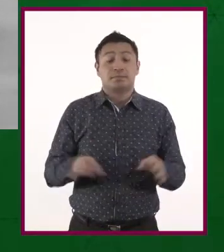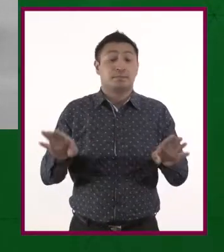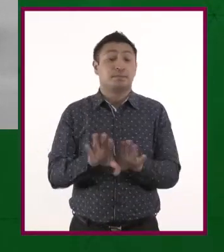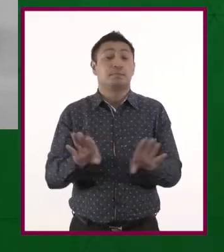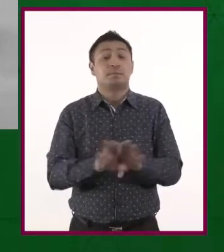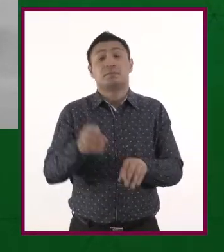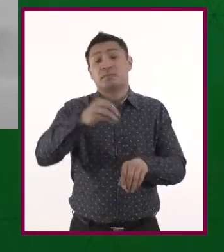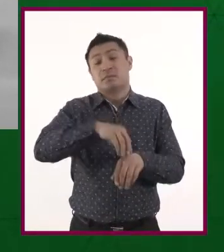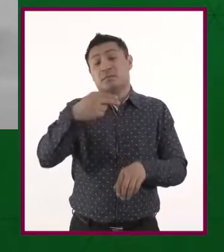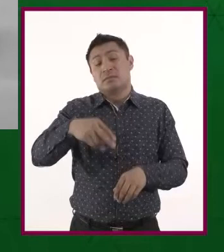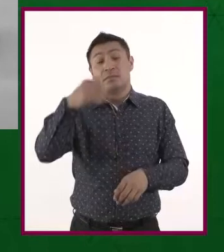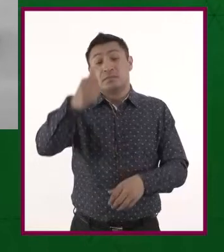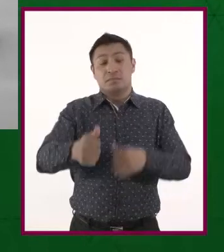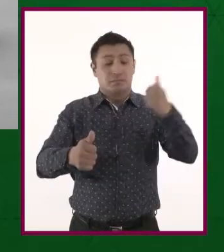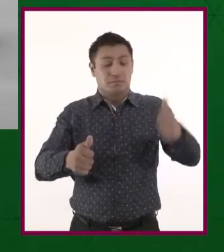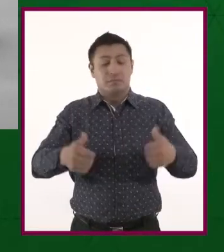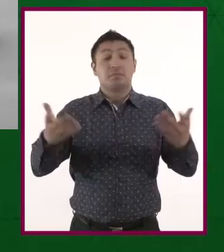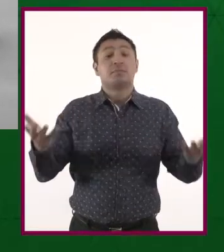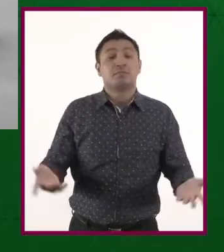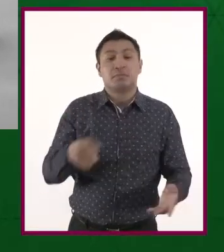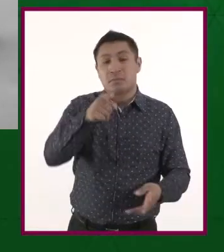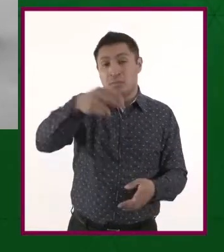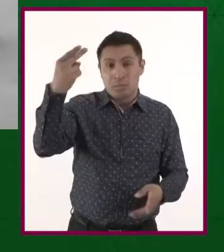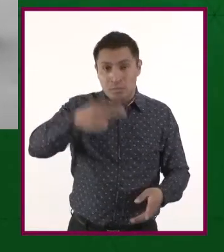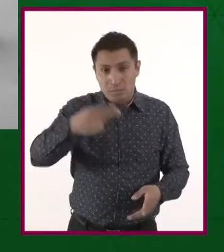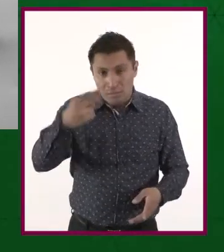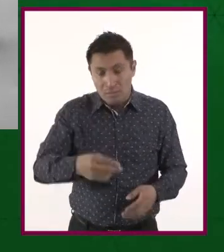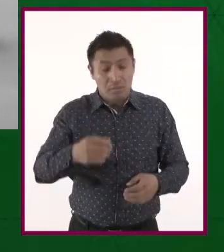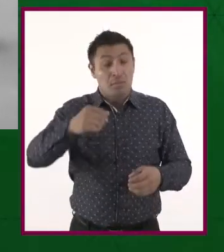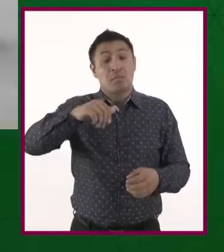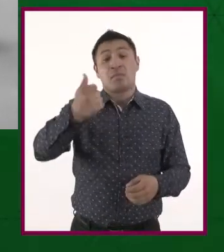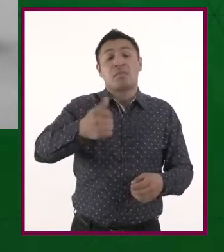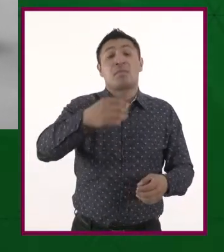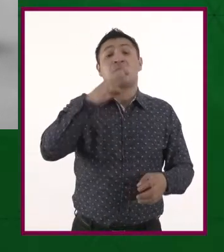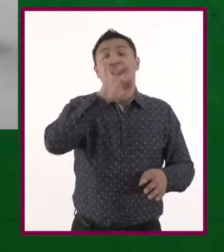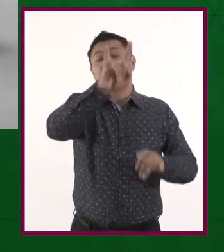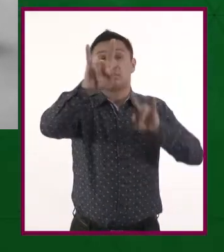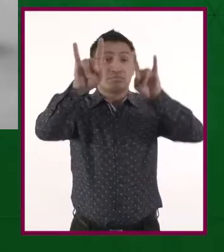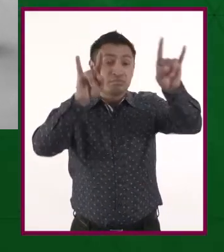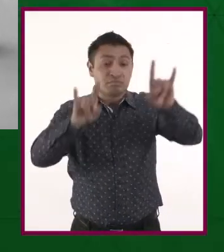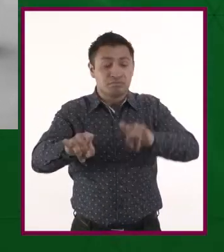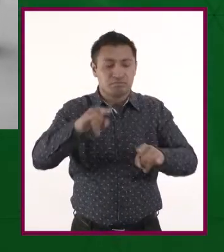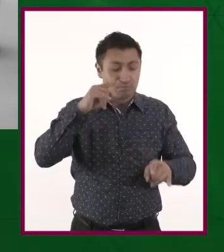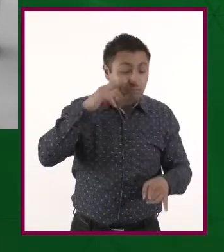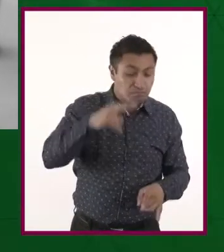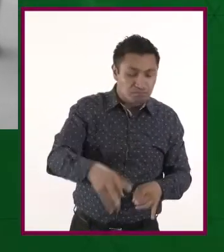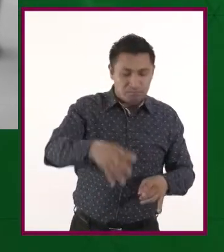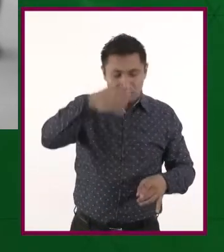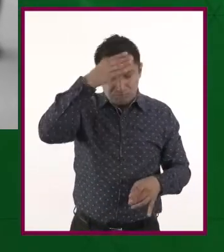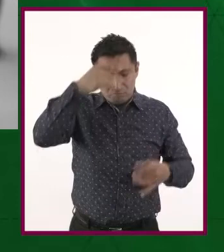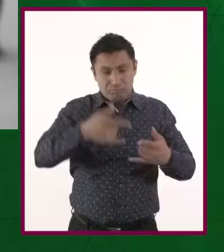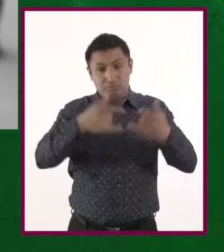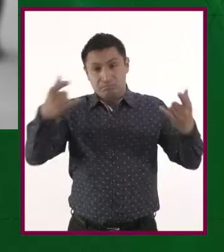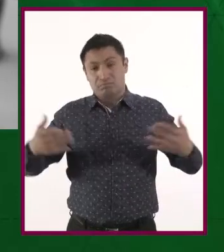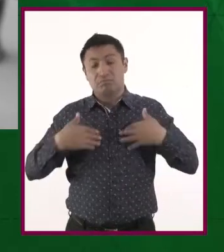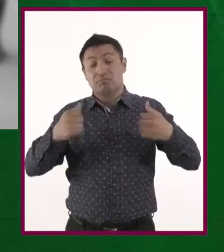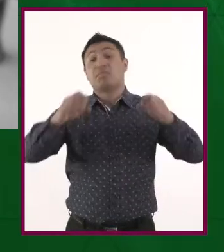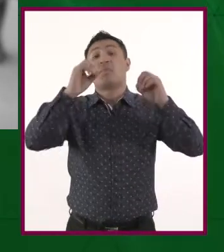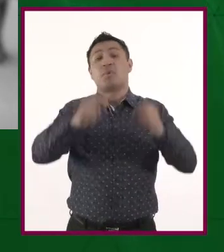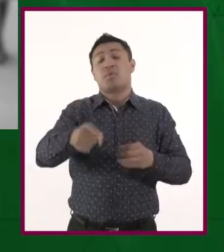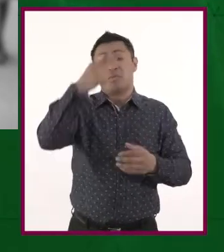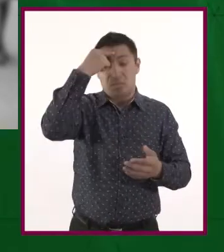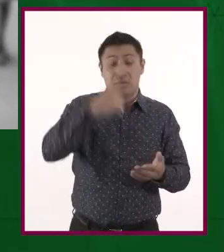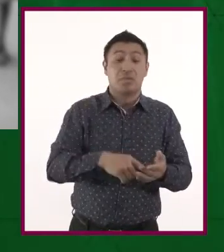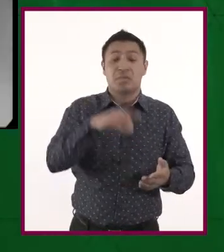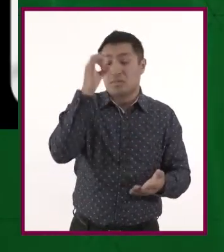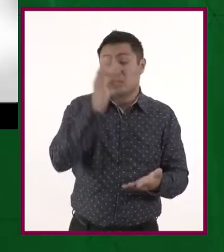¿Cómo titularías cada una? ¿Necesitaste de los otros cuadros para complementar tus historias o crees que la fotografía de la ficha